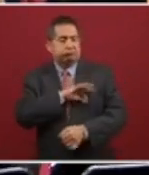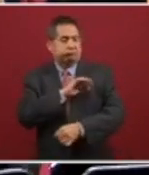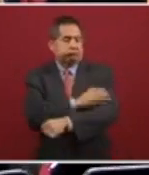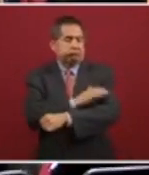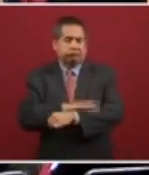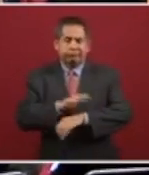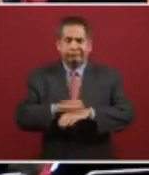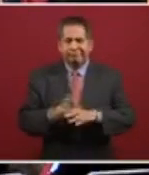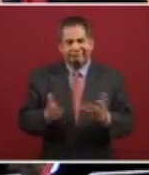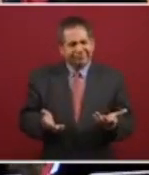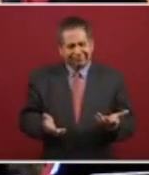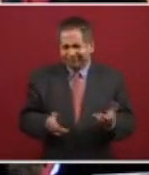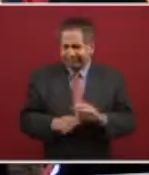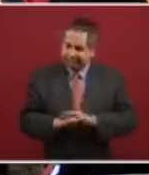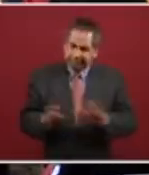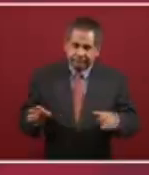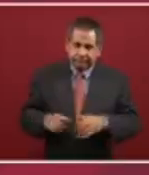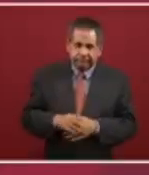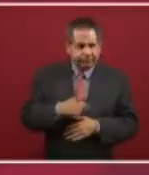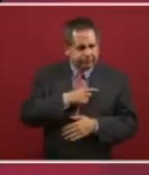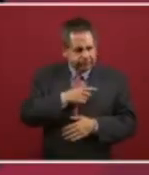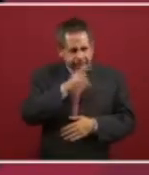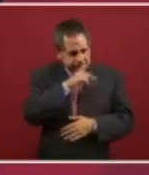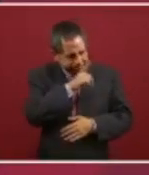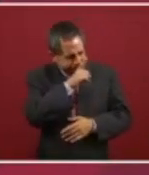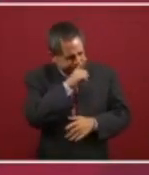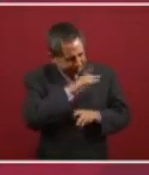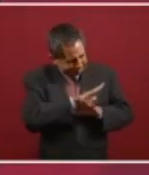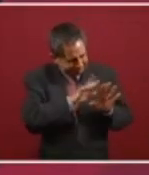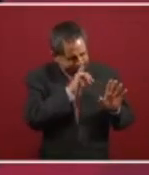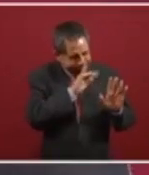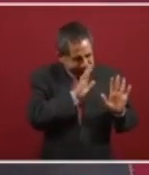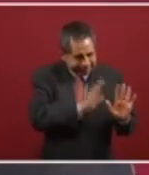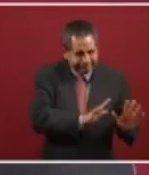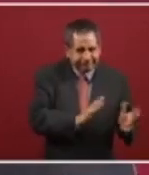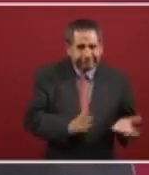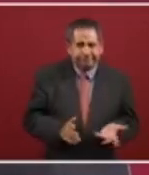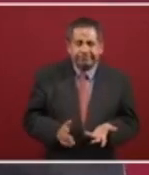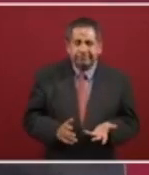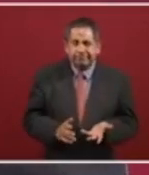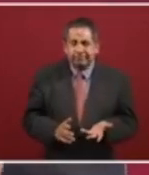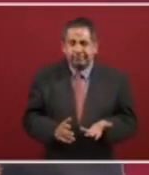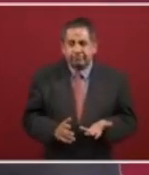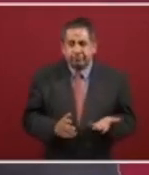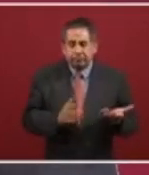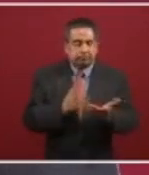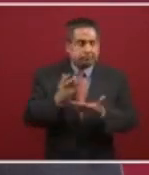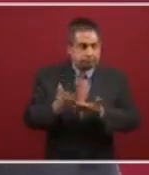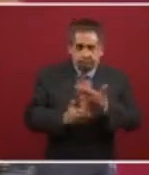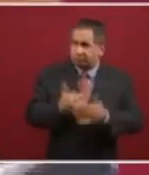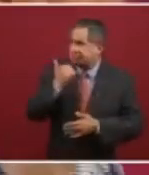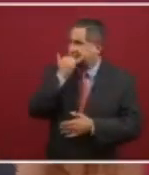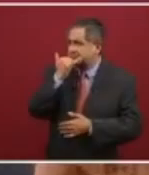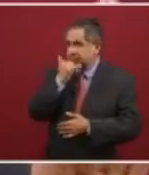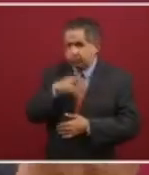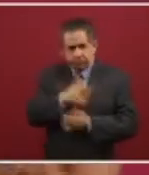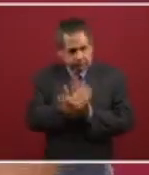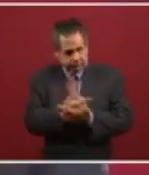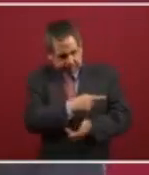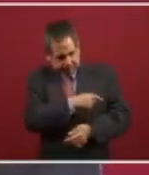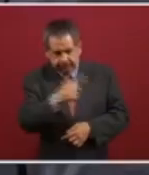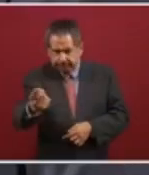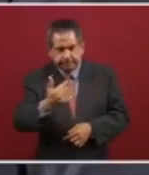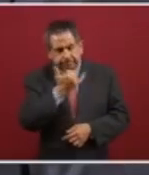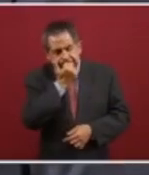Deberían de estar calladitos. O sea, ofreciendo disculpas. Todavía estoy esperando